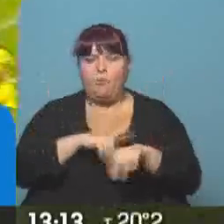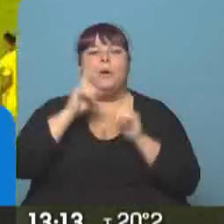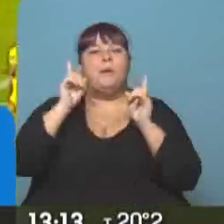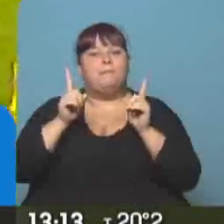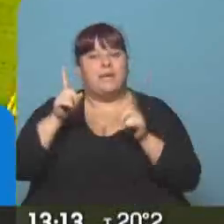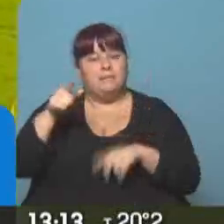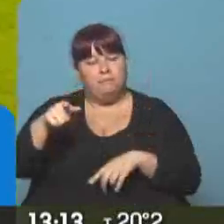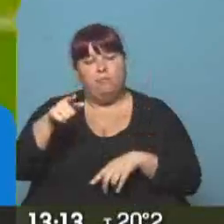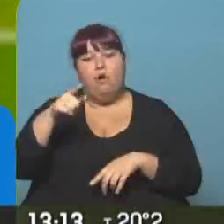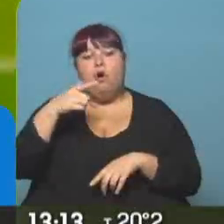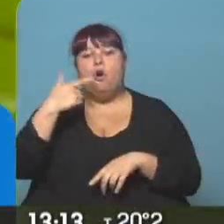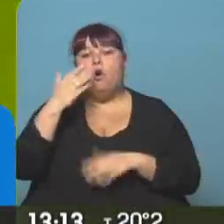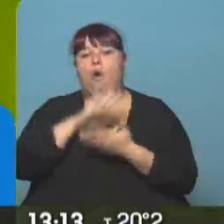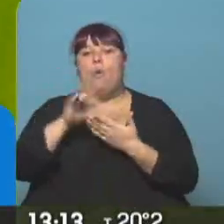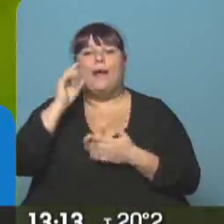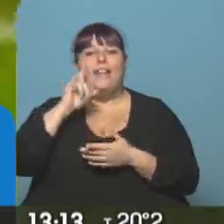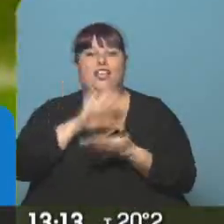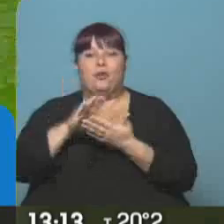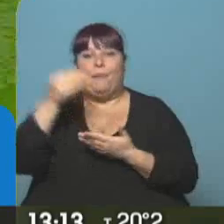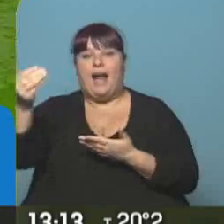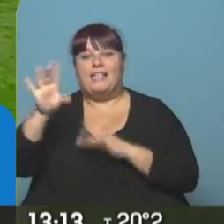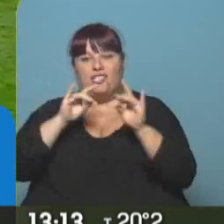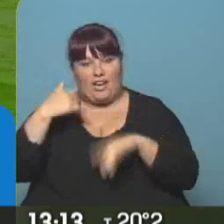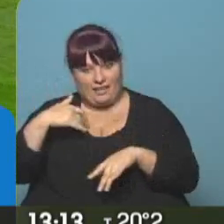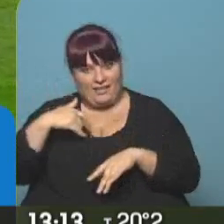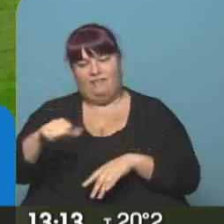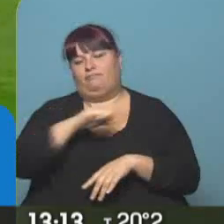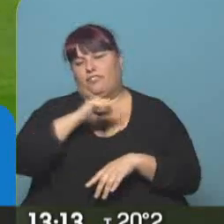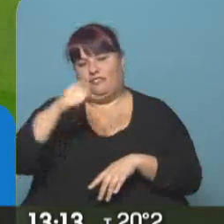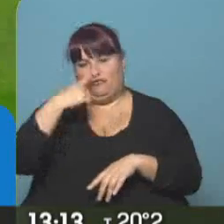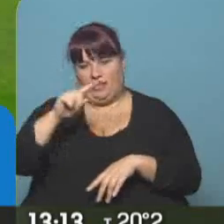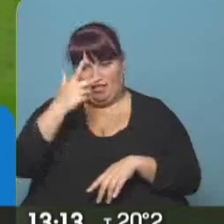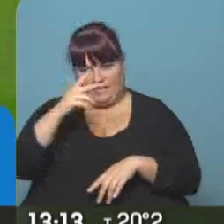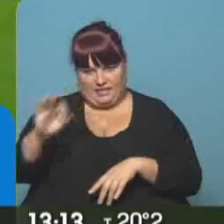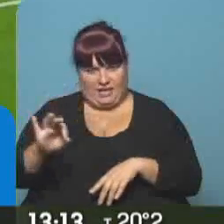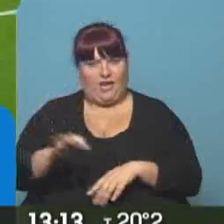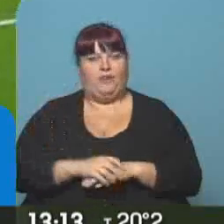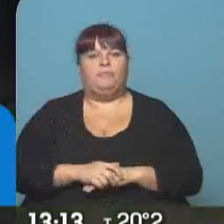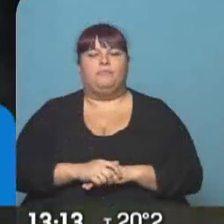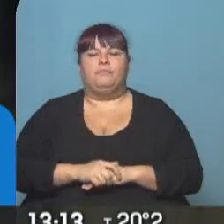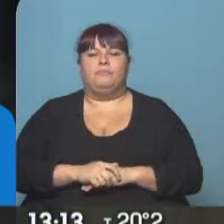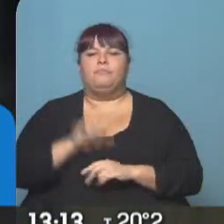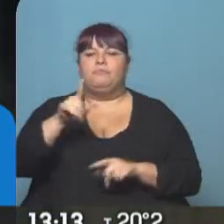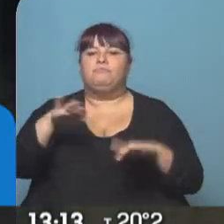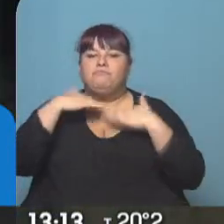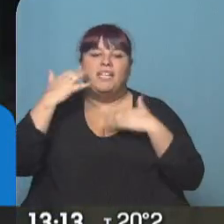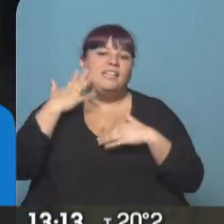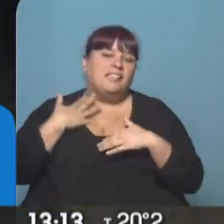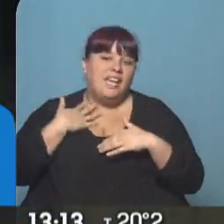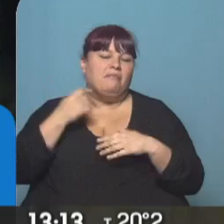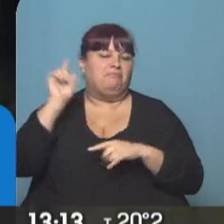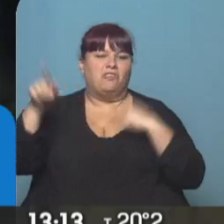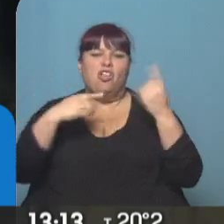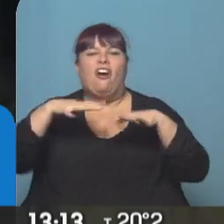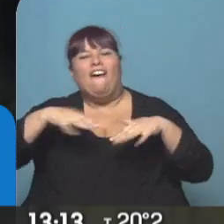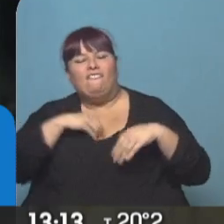mismo Pipa, flamante convocado a la selección de Sampaoli, decoró el resultado. Tevez desde su palco ante la